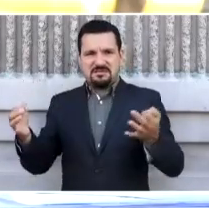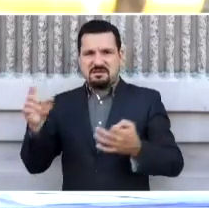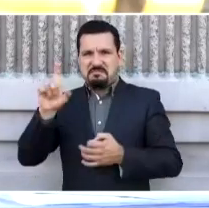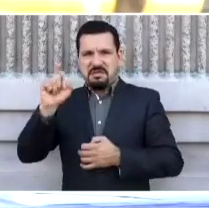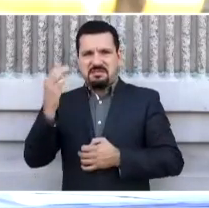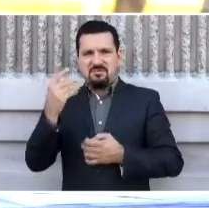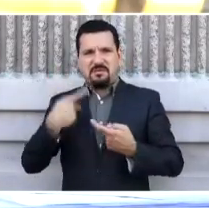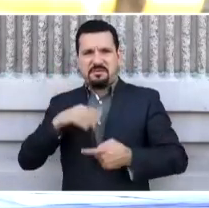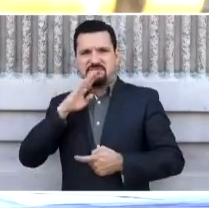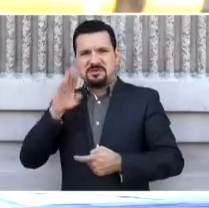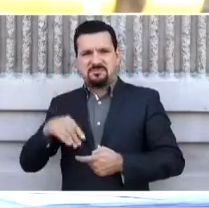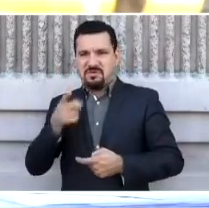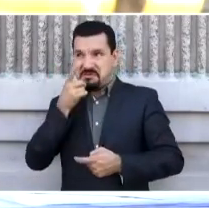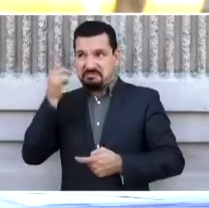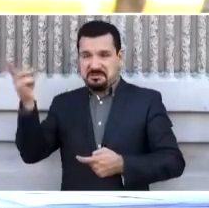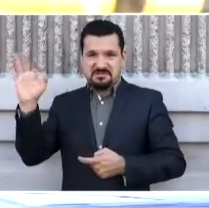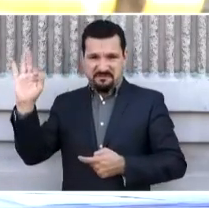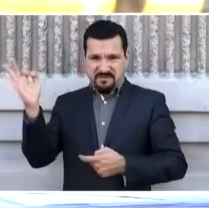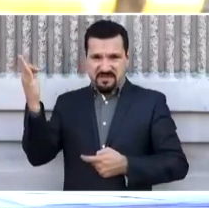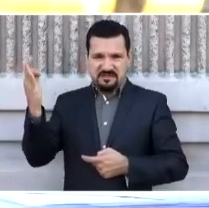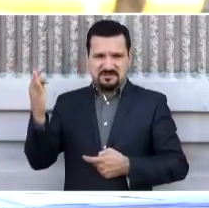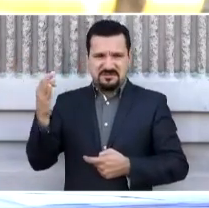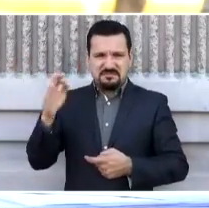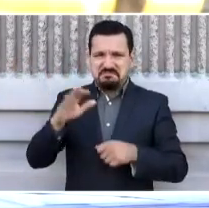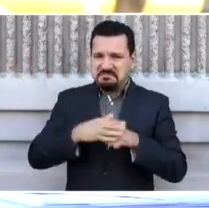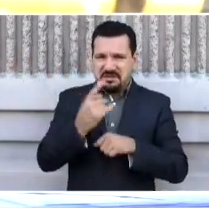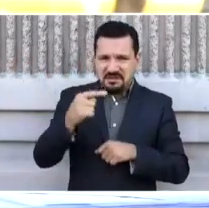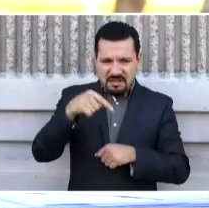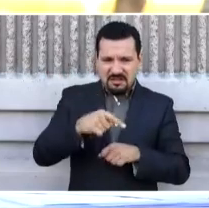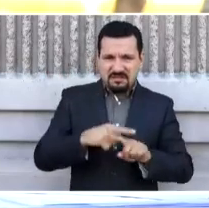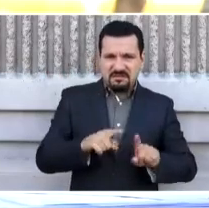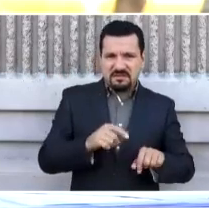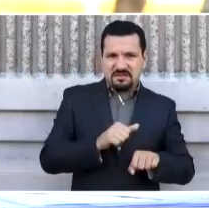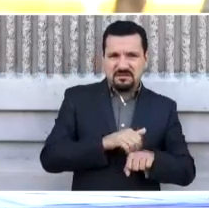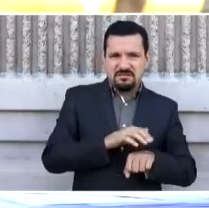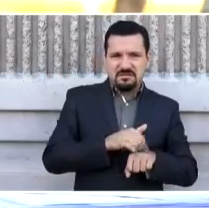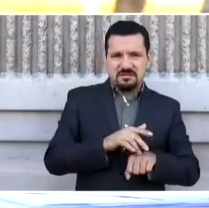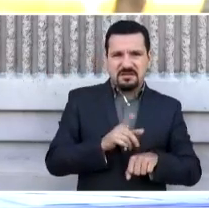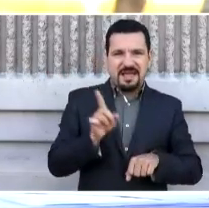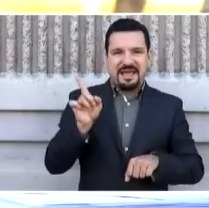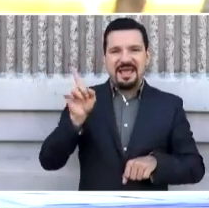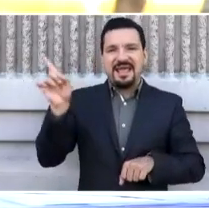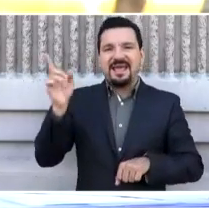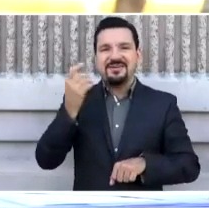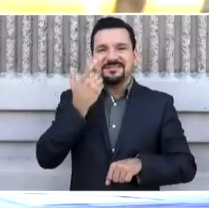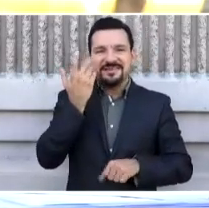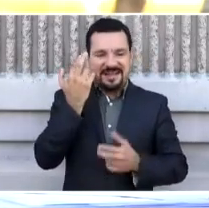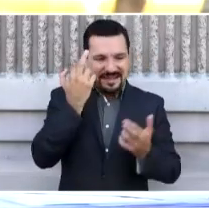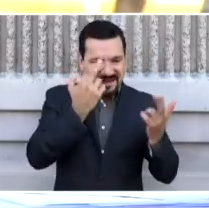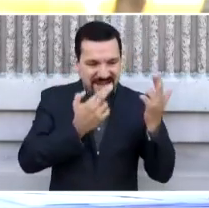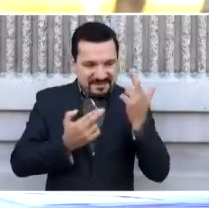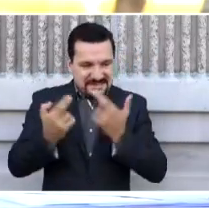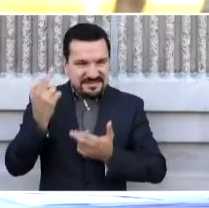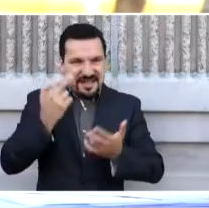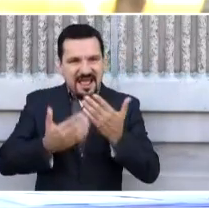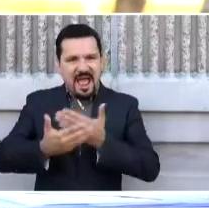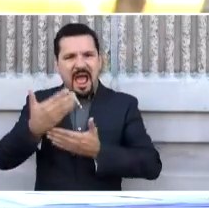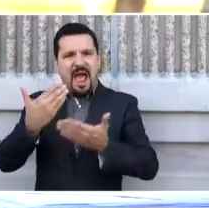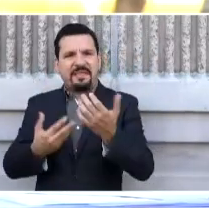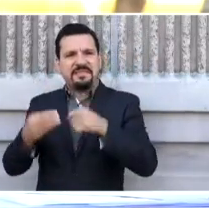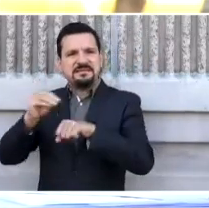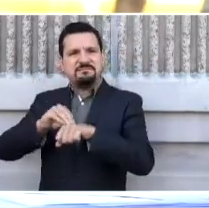La razón que yo quiero suponer es esa, que ellos pretenden validar esos datos antes de